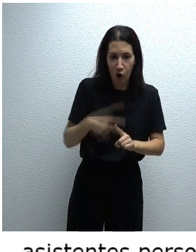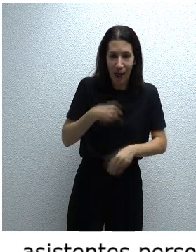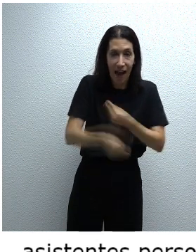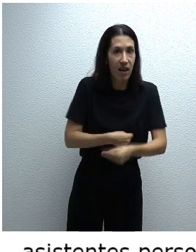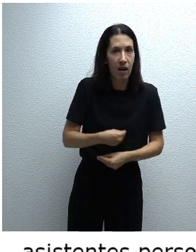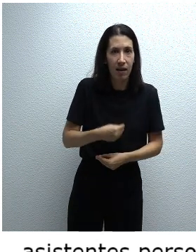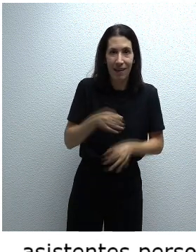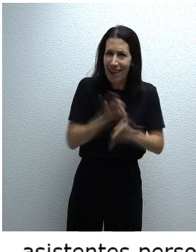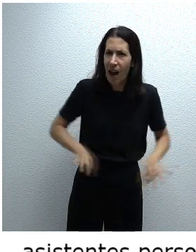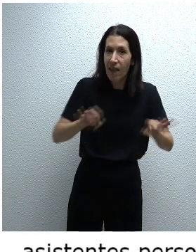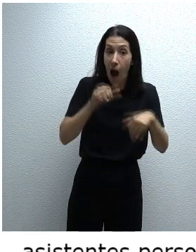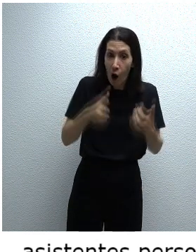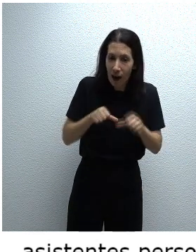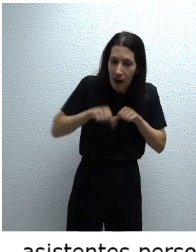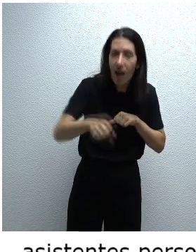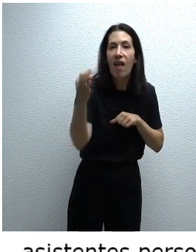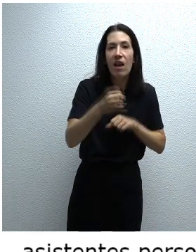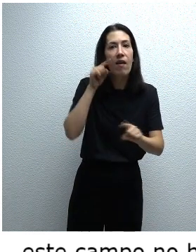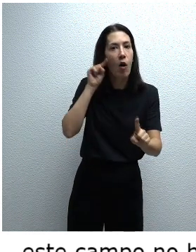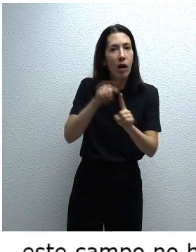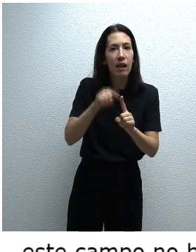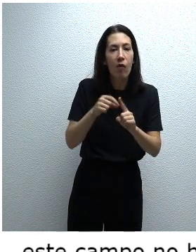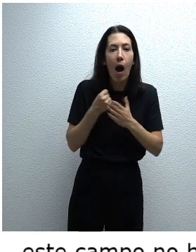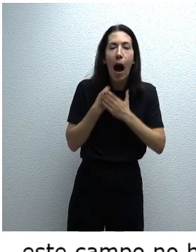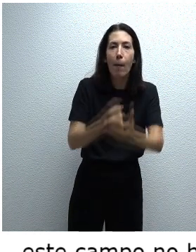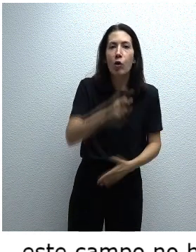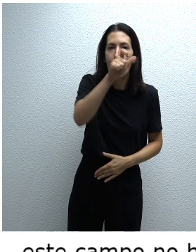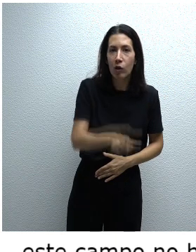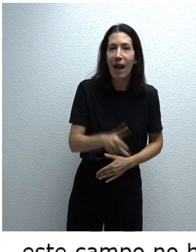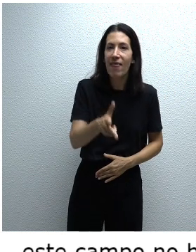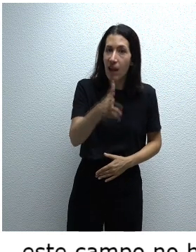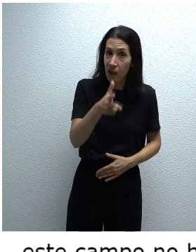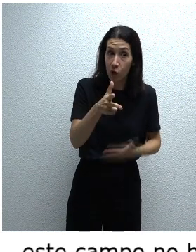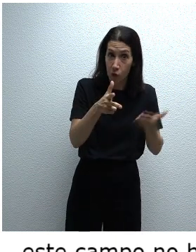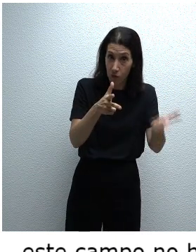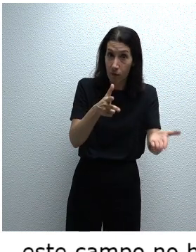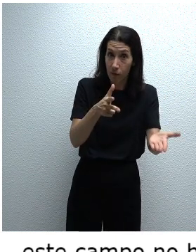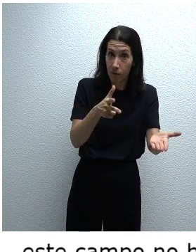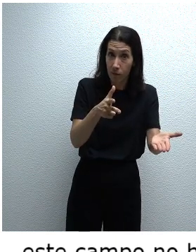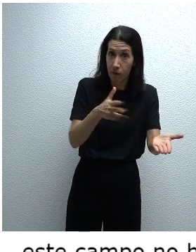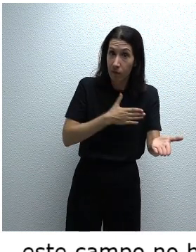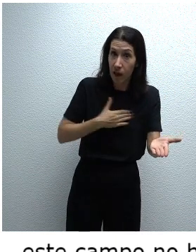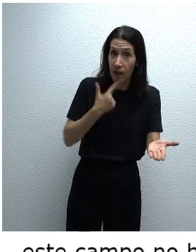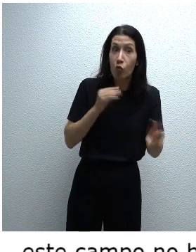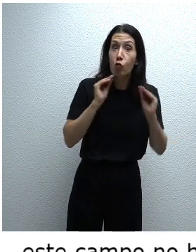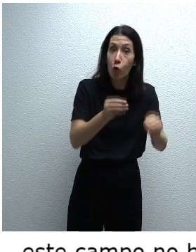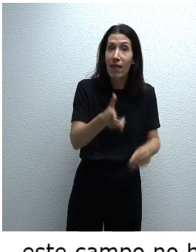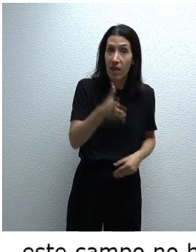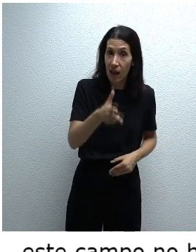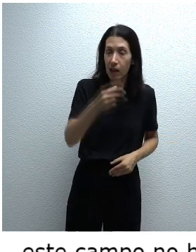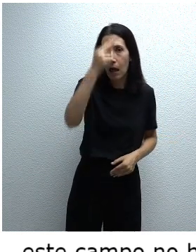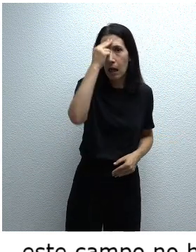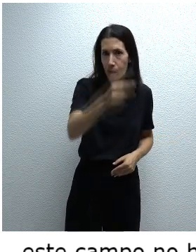a tener que entrar para apoyar a la persona en el derecho o sea, en que sus derechos